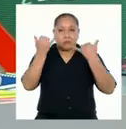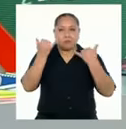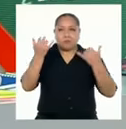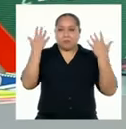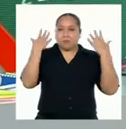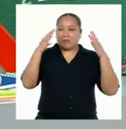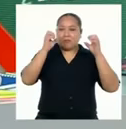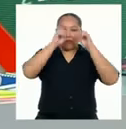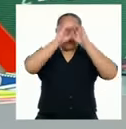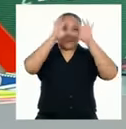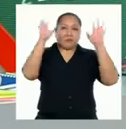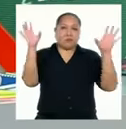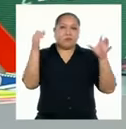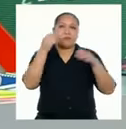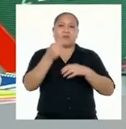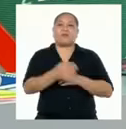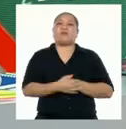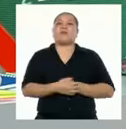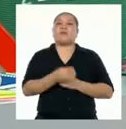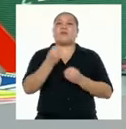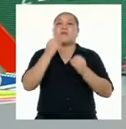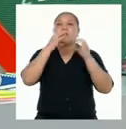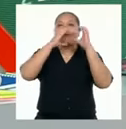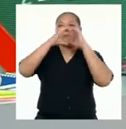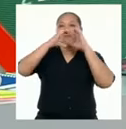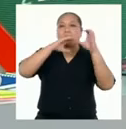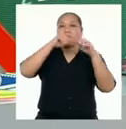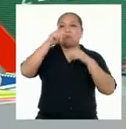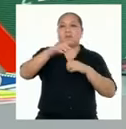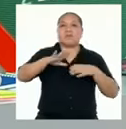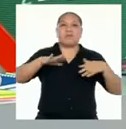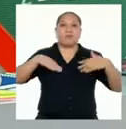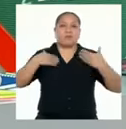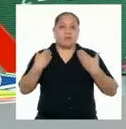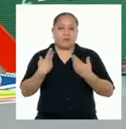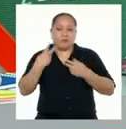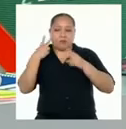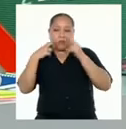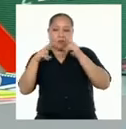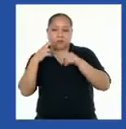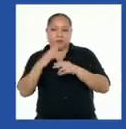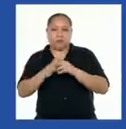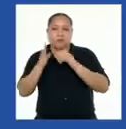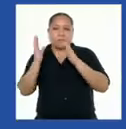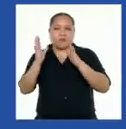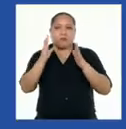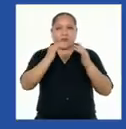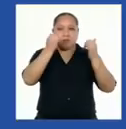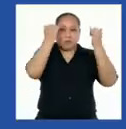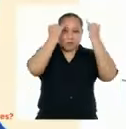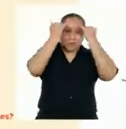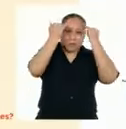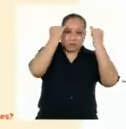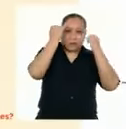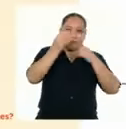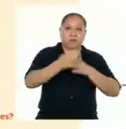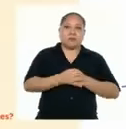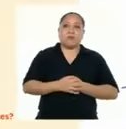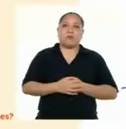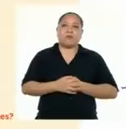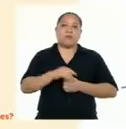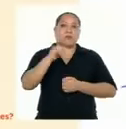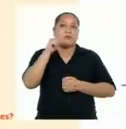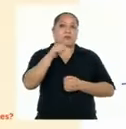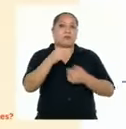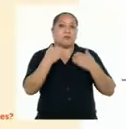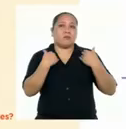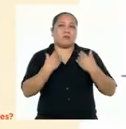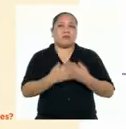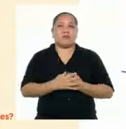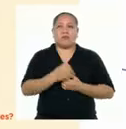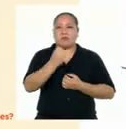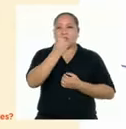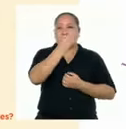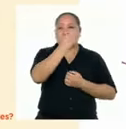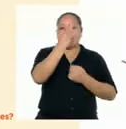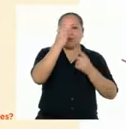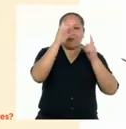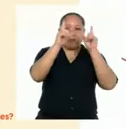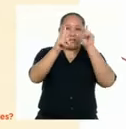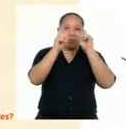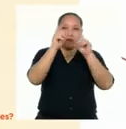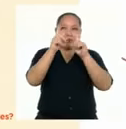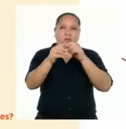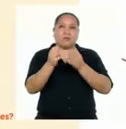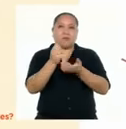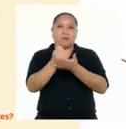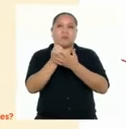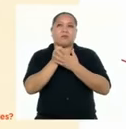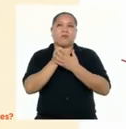Ahora ya tenemos clara la situación comunicativa y podemos pasar a organizar las ideas. Aquí tenemos unas preguntas que